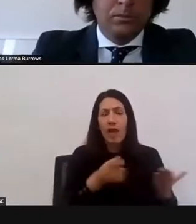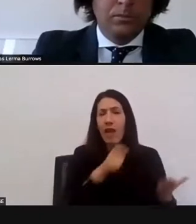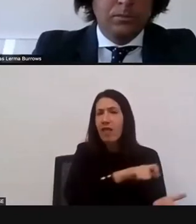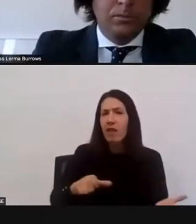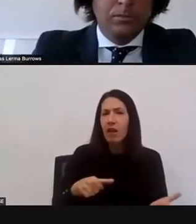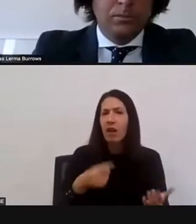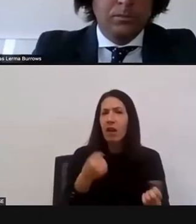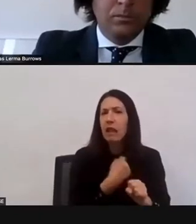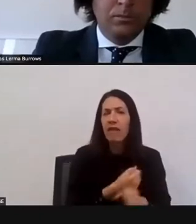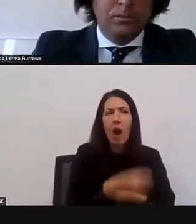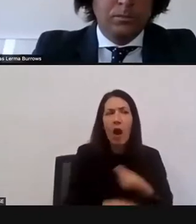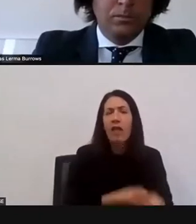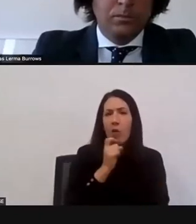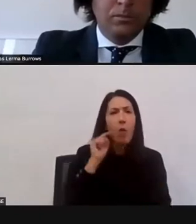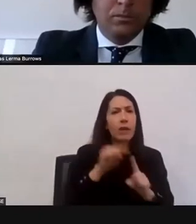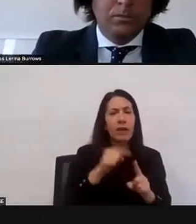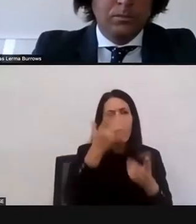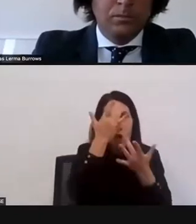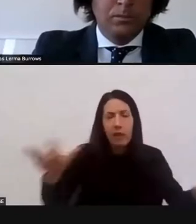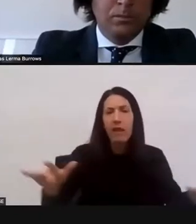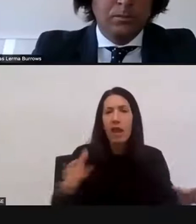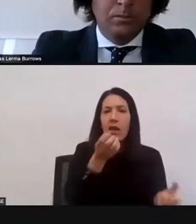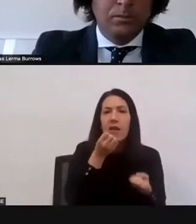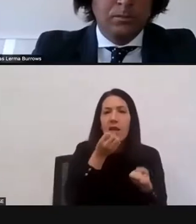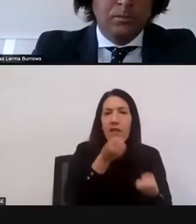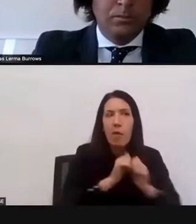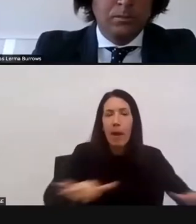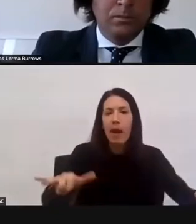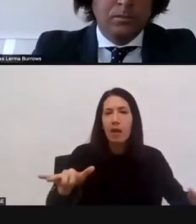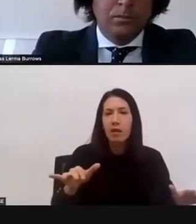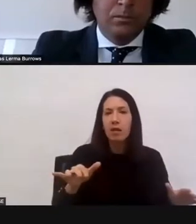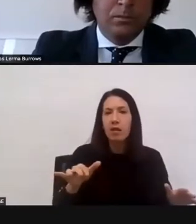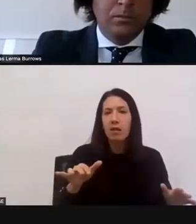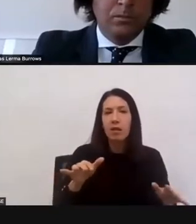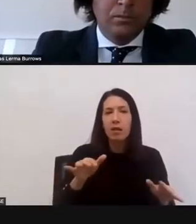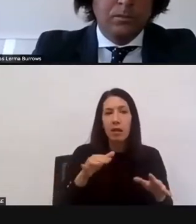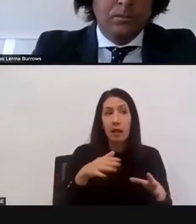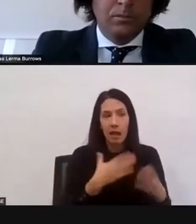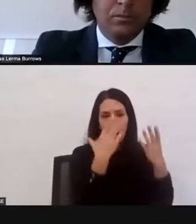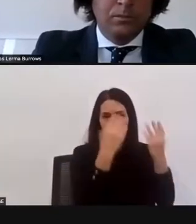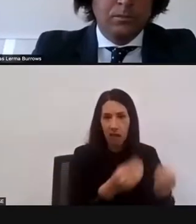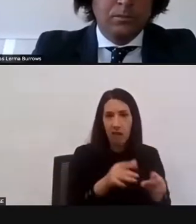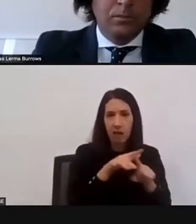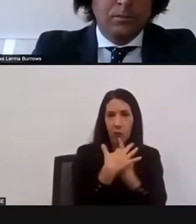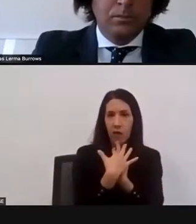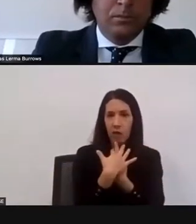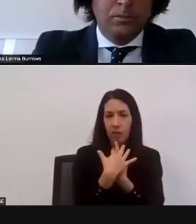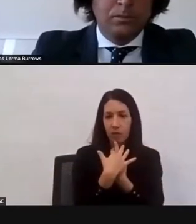para concienciar, informar y que situaciones que